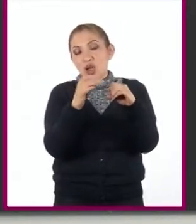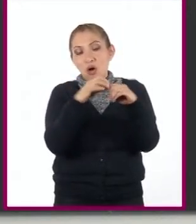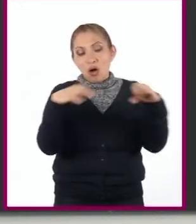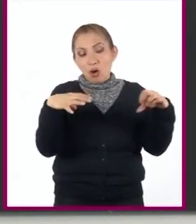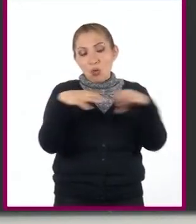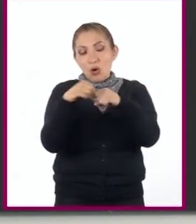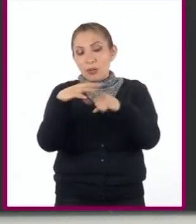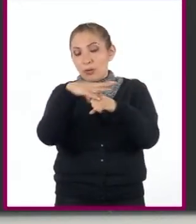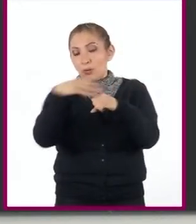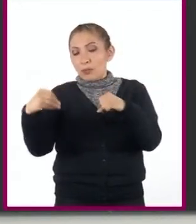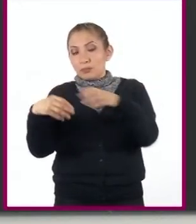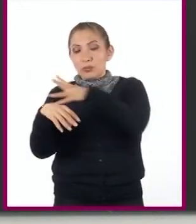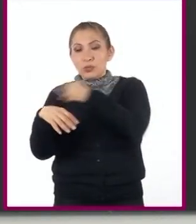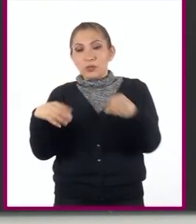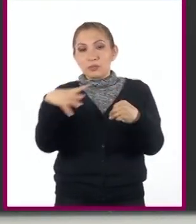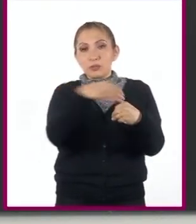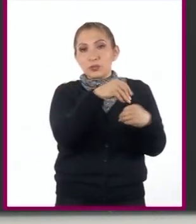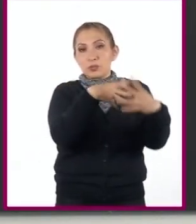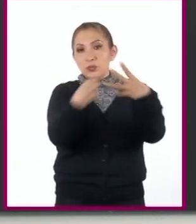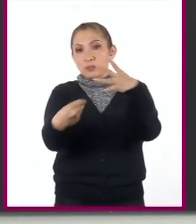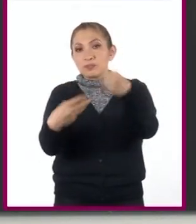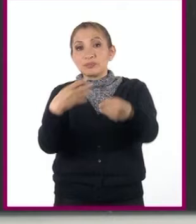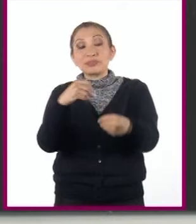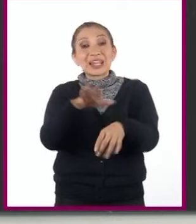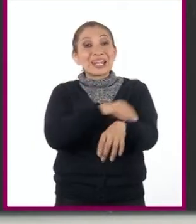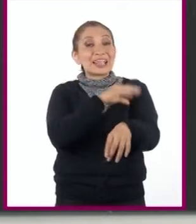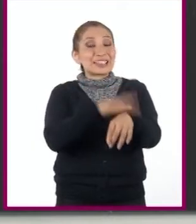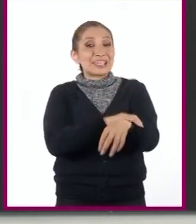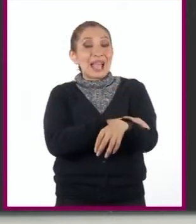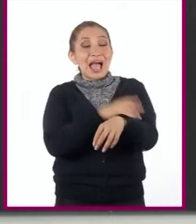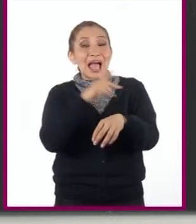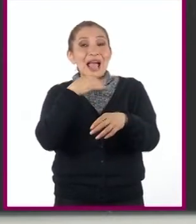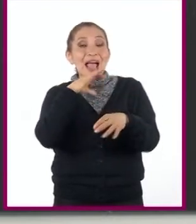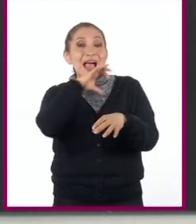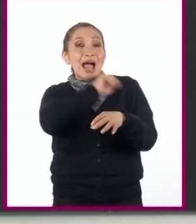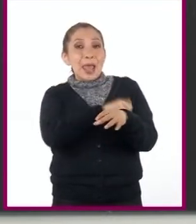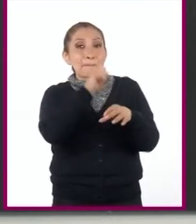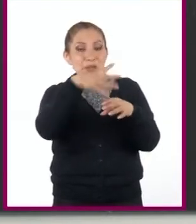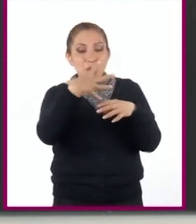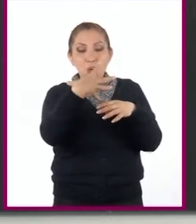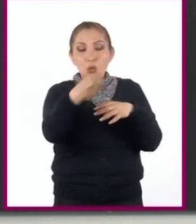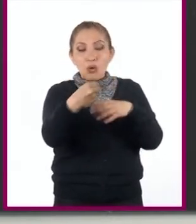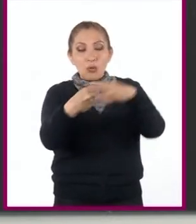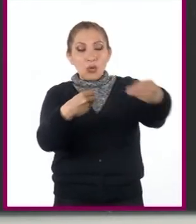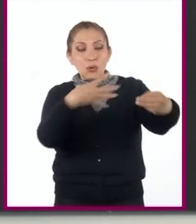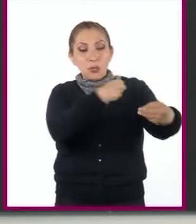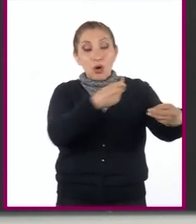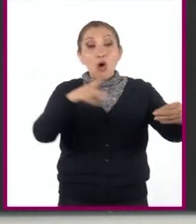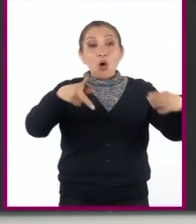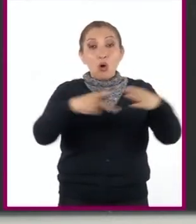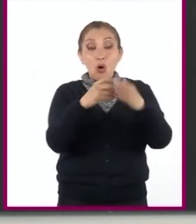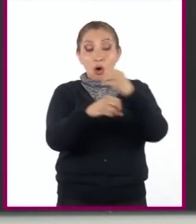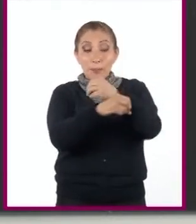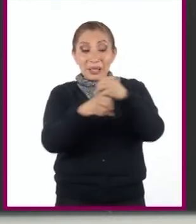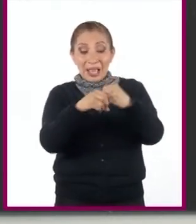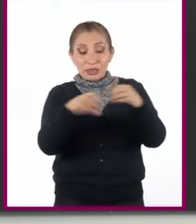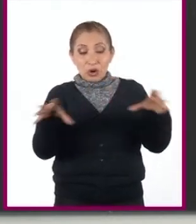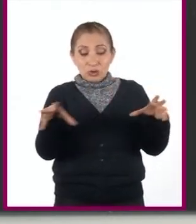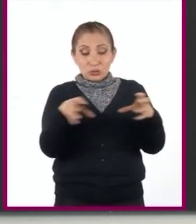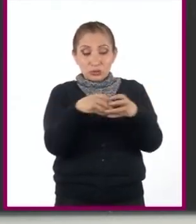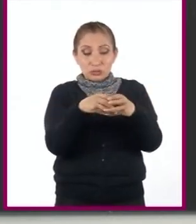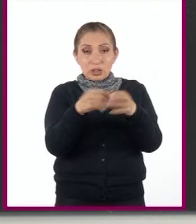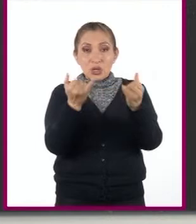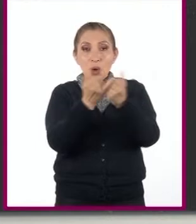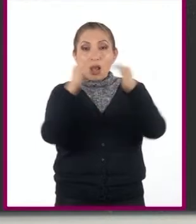choques moleculares. La energía térmica va a fluir en esa dirección hasta que los dos objetos estén a